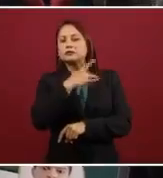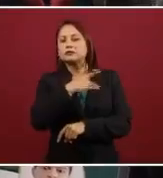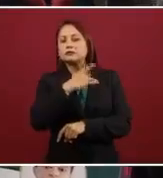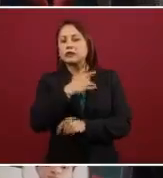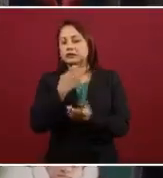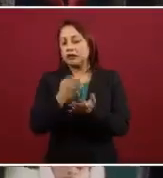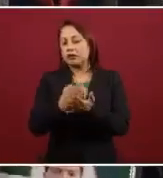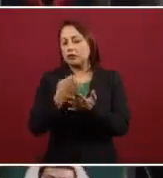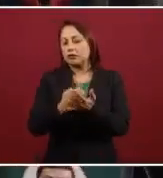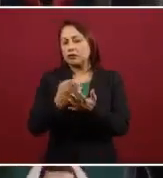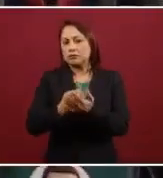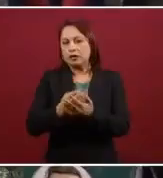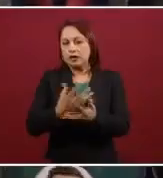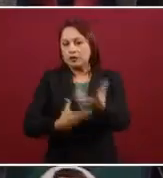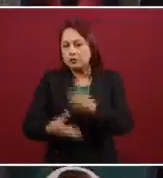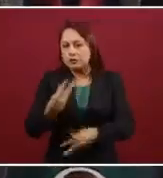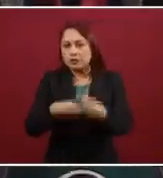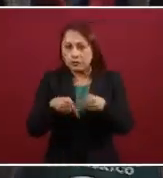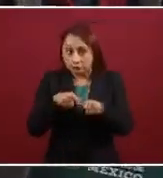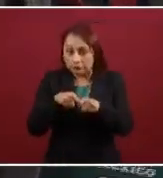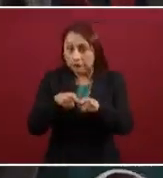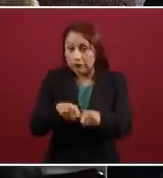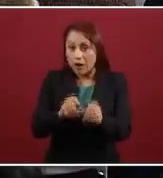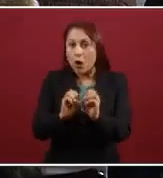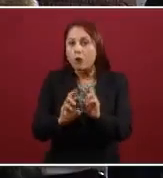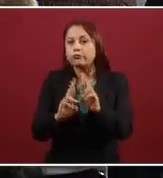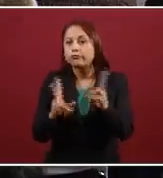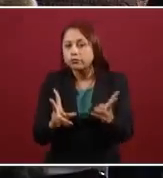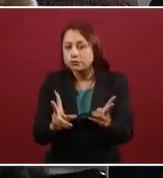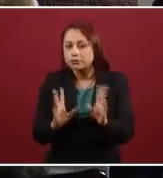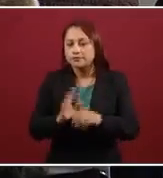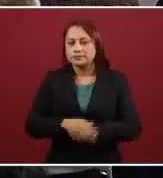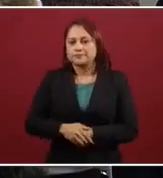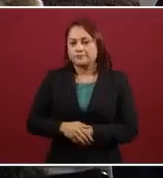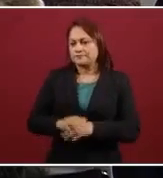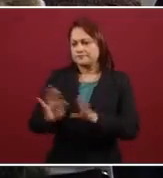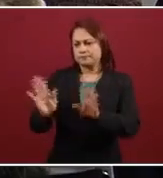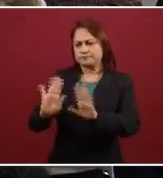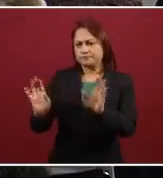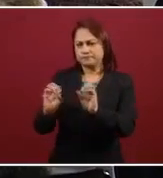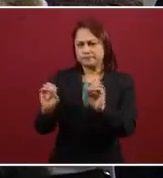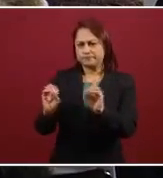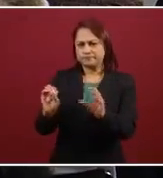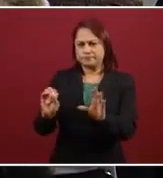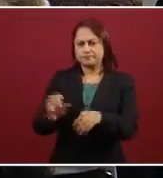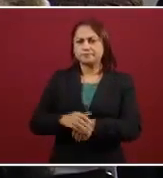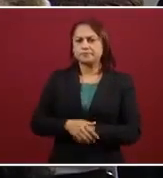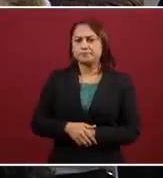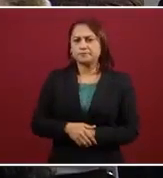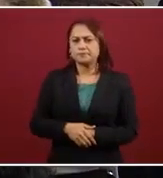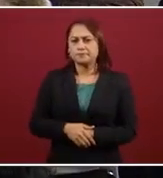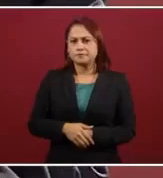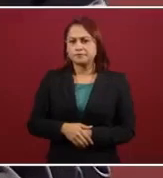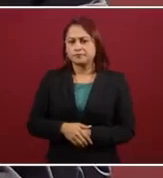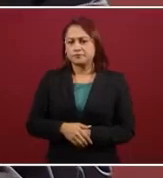finanzas públicas. Nada, eso pues es notorio. En el